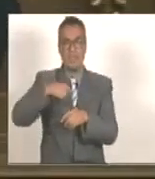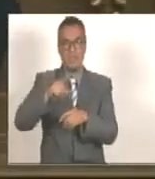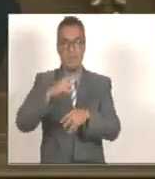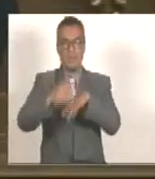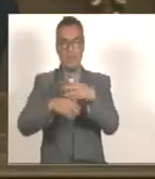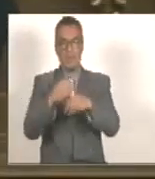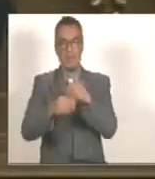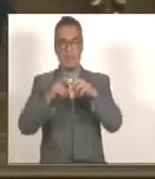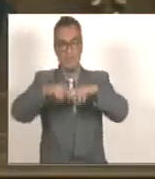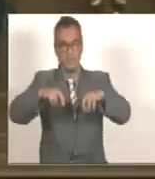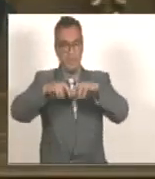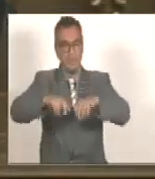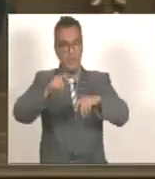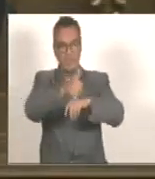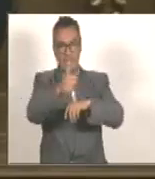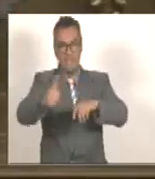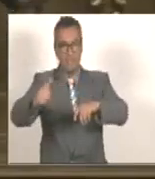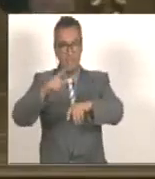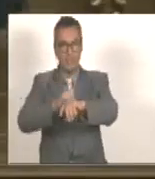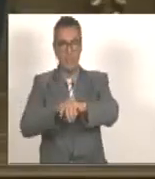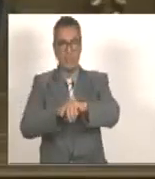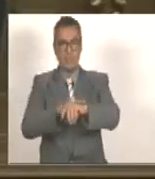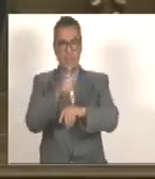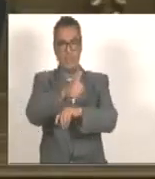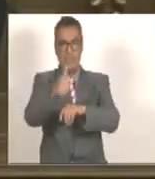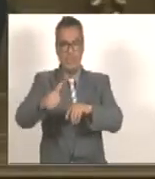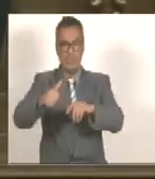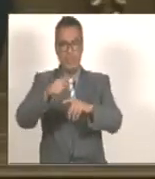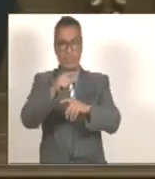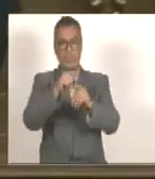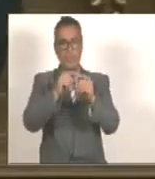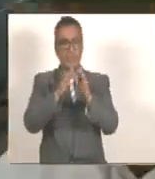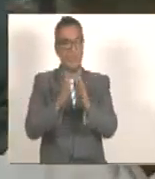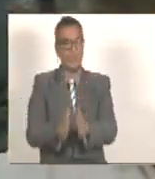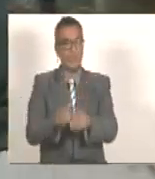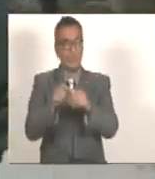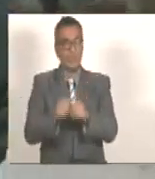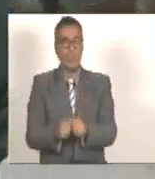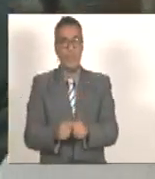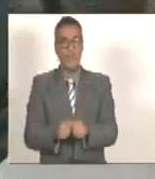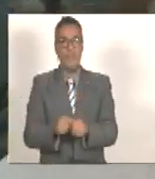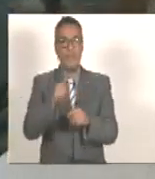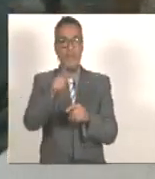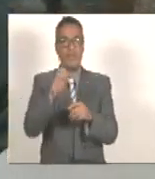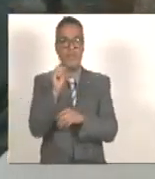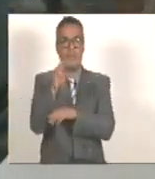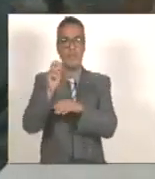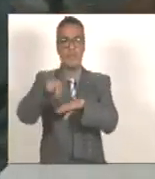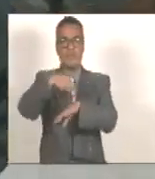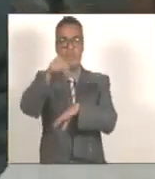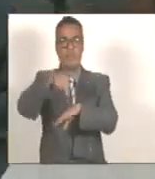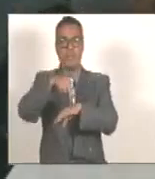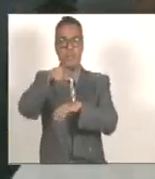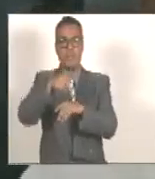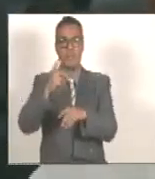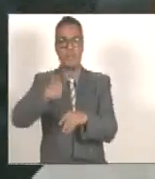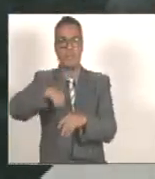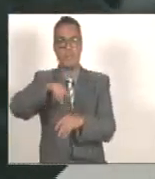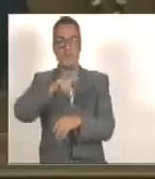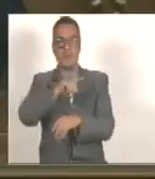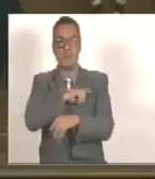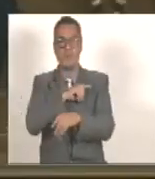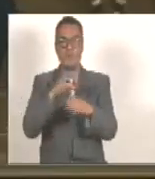revisado cada situación, cada causa, y hemos, pues, de nuestra Asamblea Nacional y de nuestra